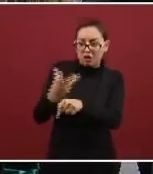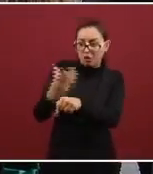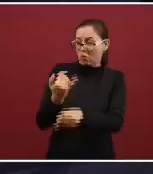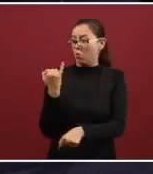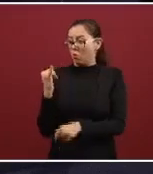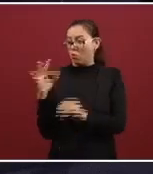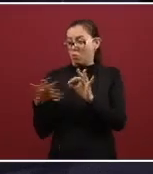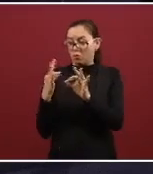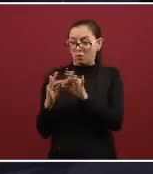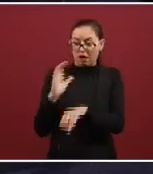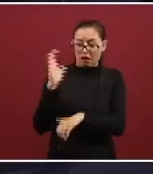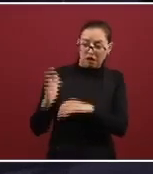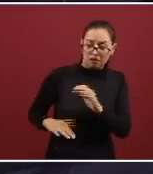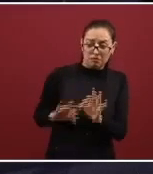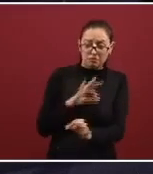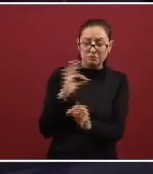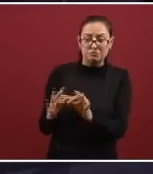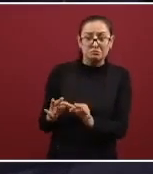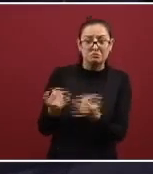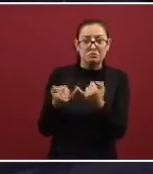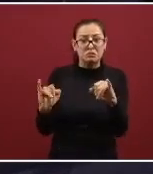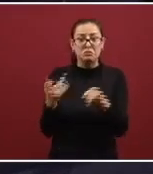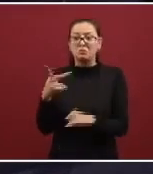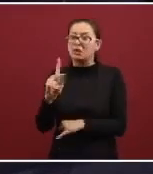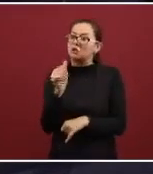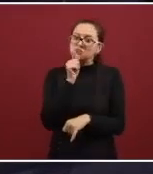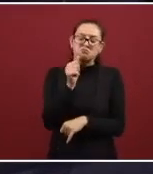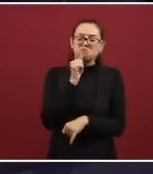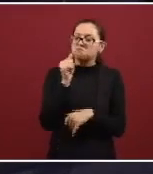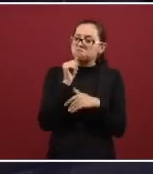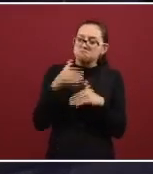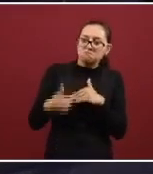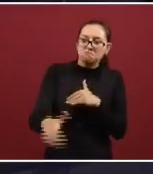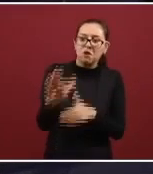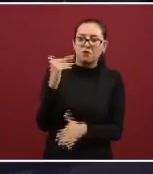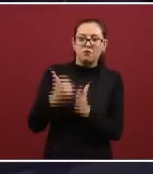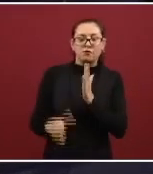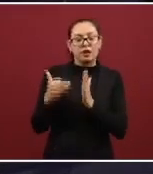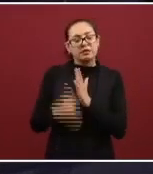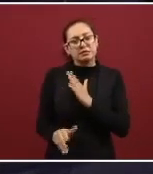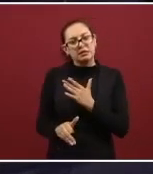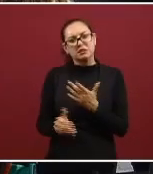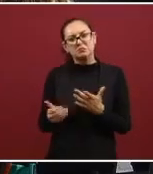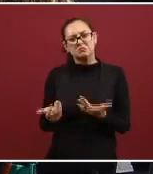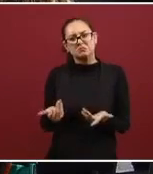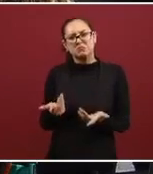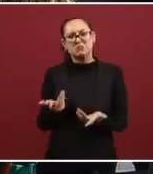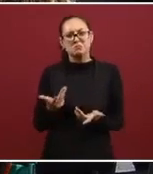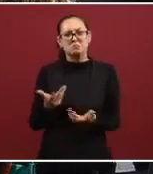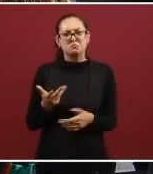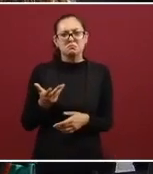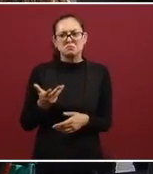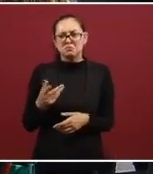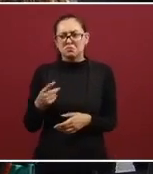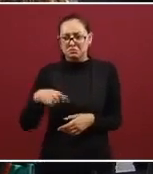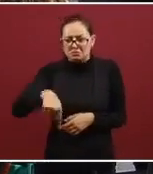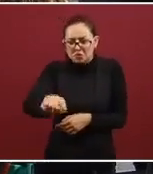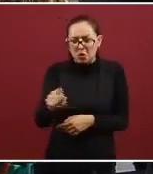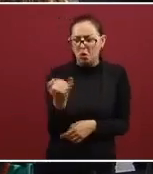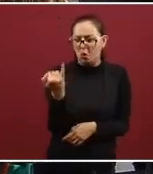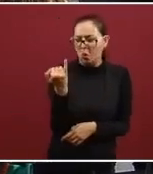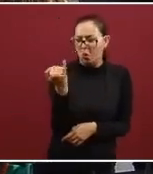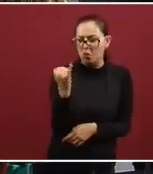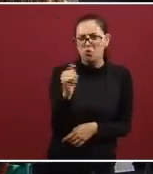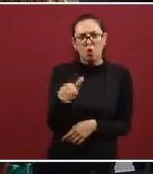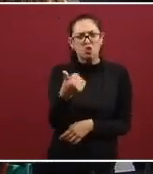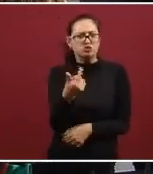ahorita quedan varios tramos todavía que no están concluidos. Todo parece que pues faltan 11 días para que se acabe junio, que no se va a